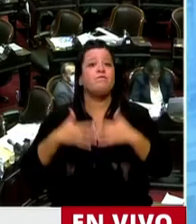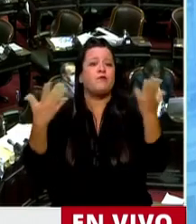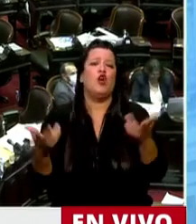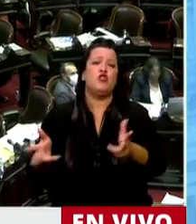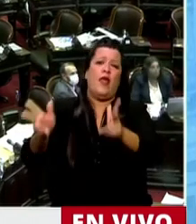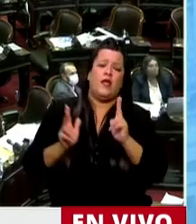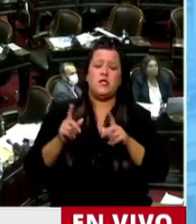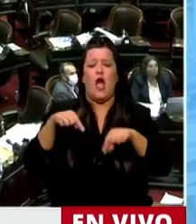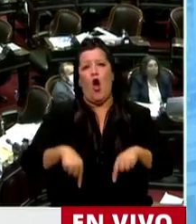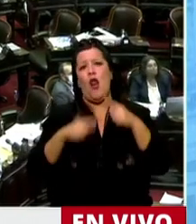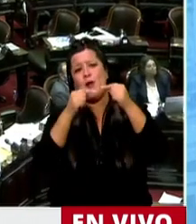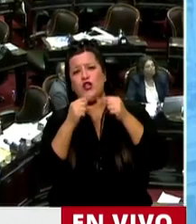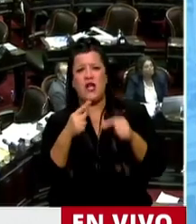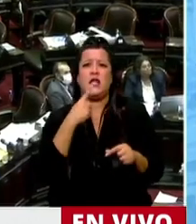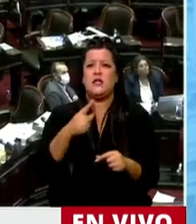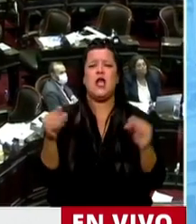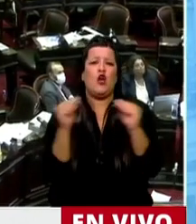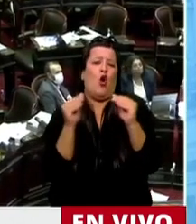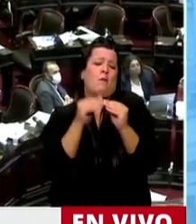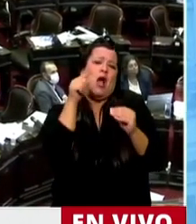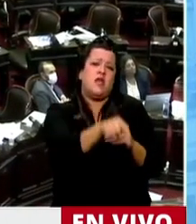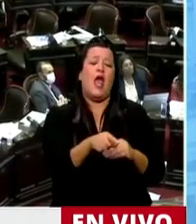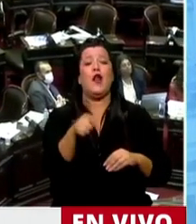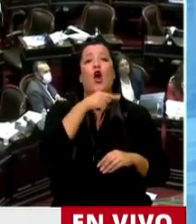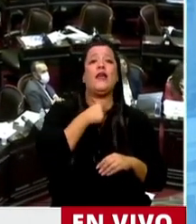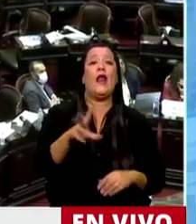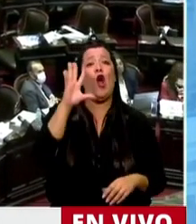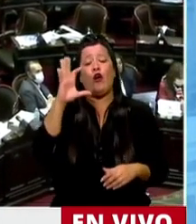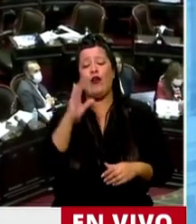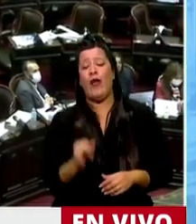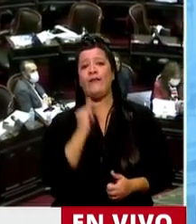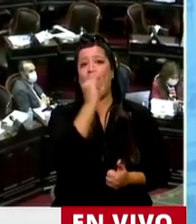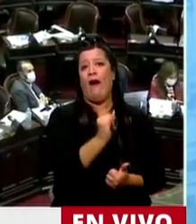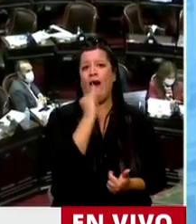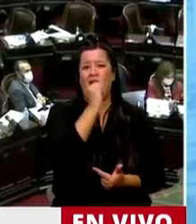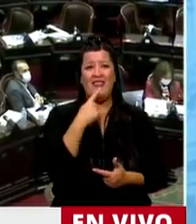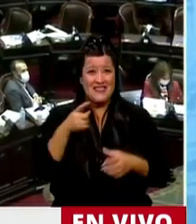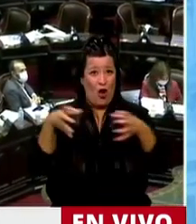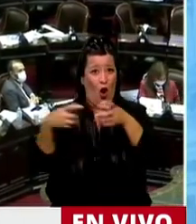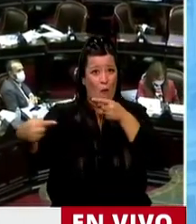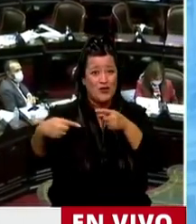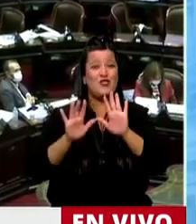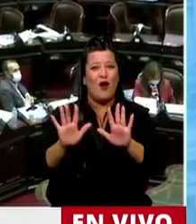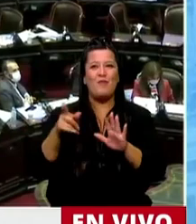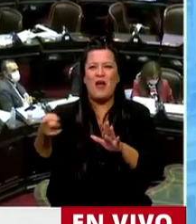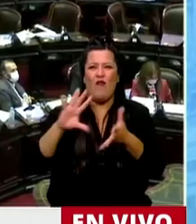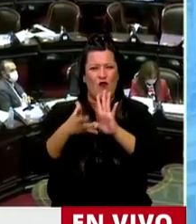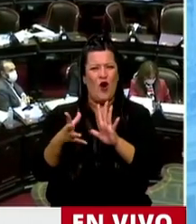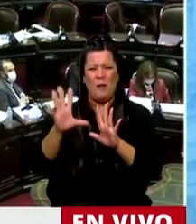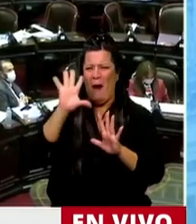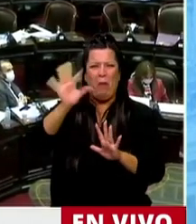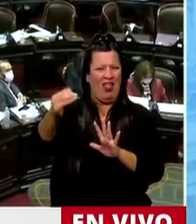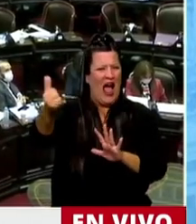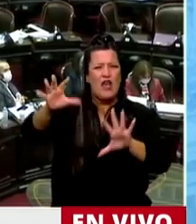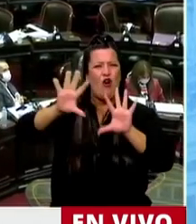y se quejan y nos dicen, compañeros, les quiero recordar tal cosa, lo dicen algunos dirigentes con tanto